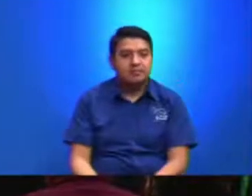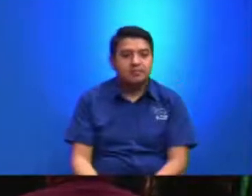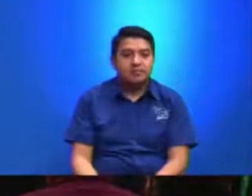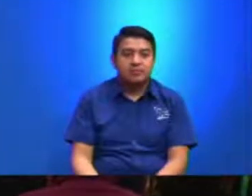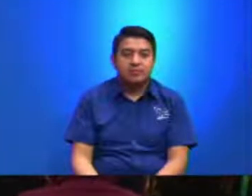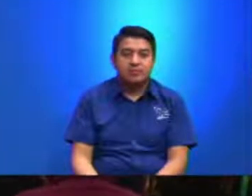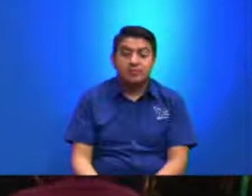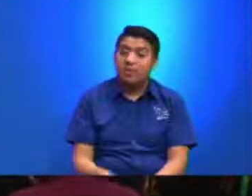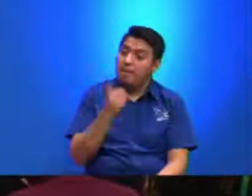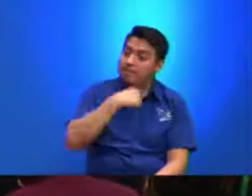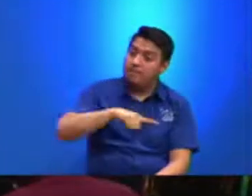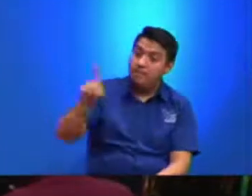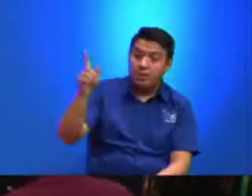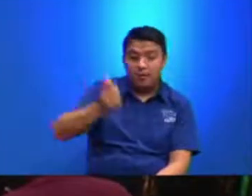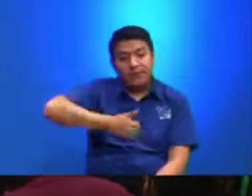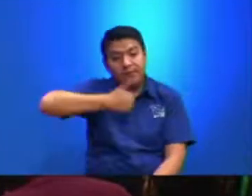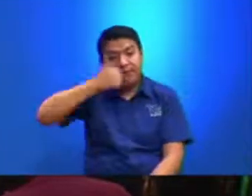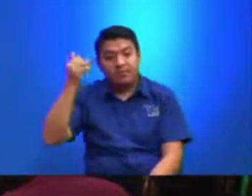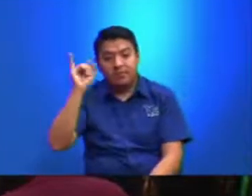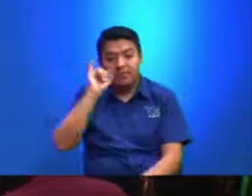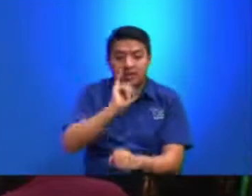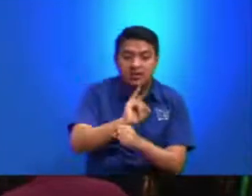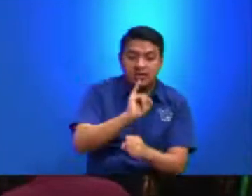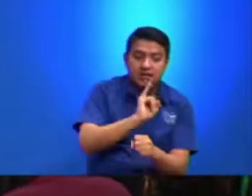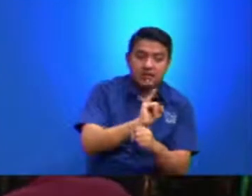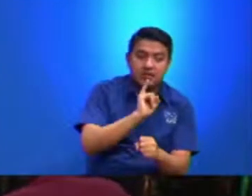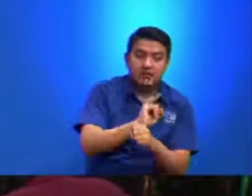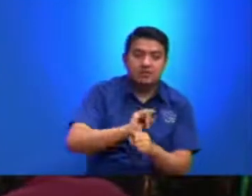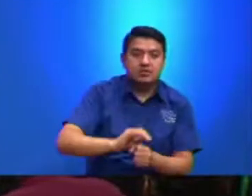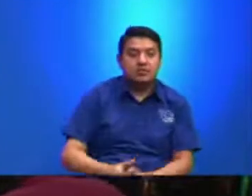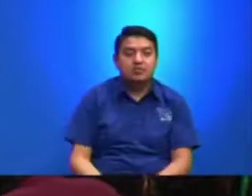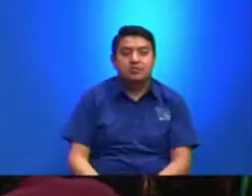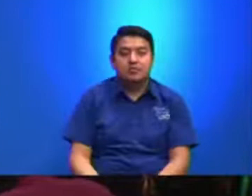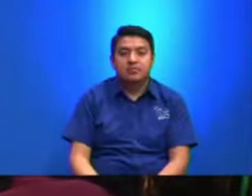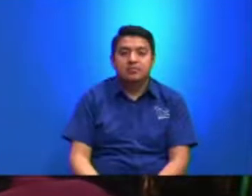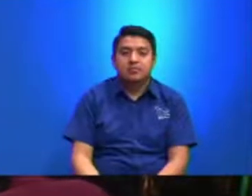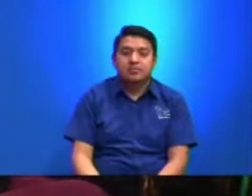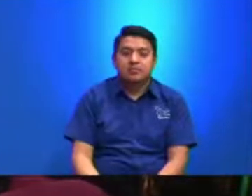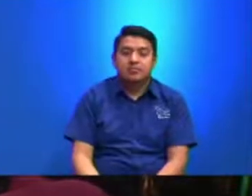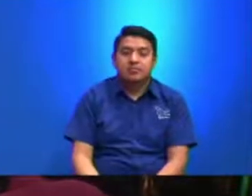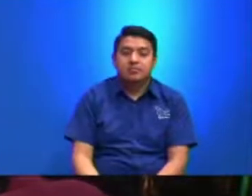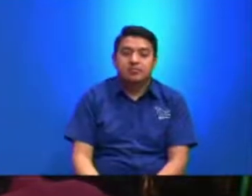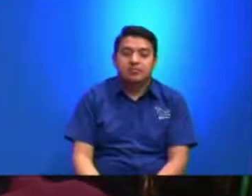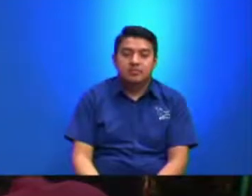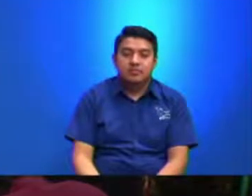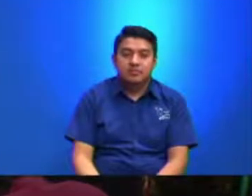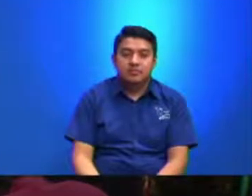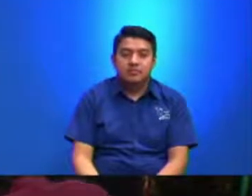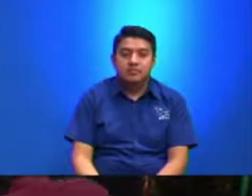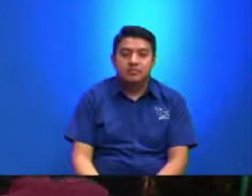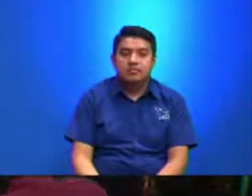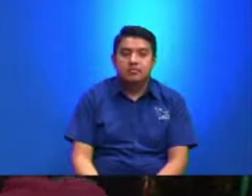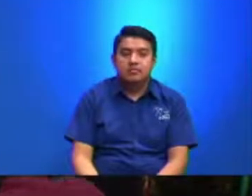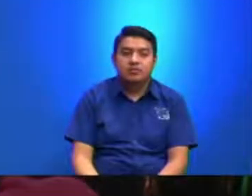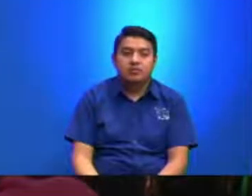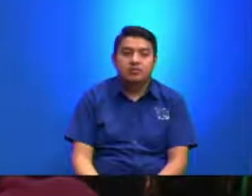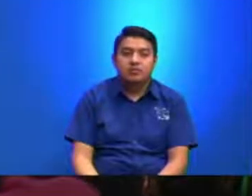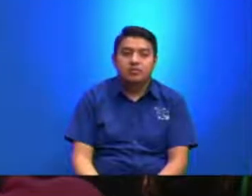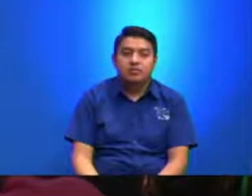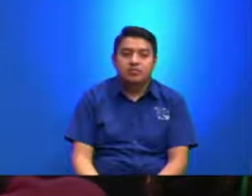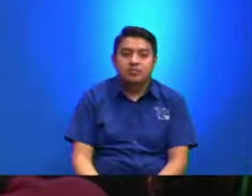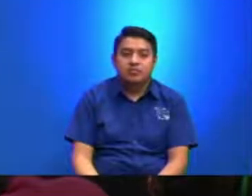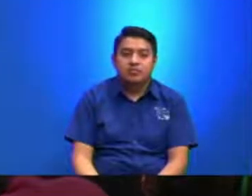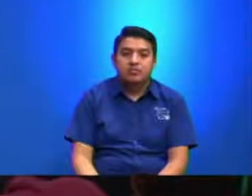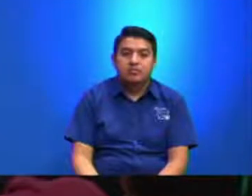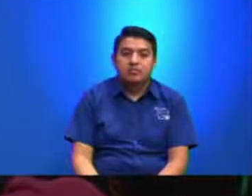Voy a ir a otra. Se recorre las 17,000 iglesias registradas que hay en Guatemala. Y dice, ya me echó a perder